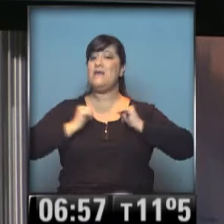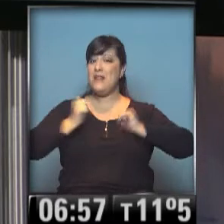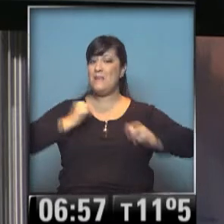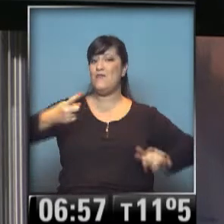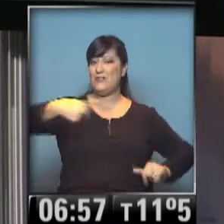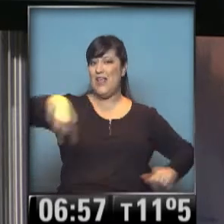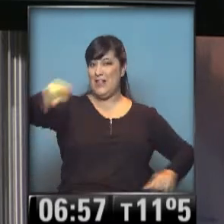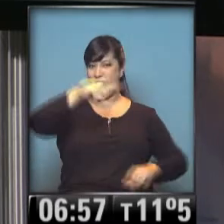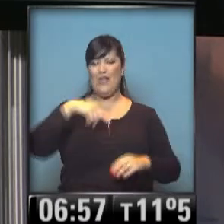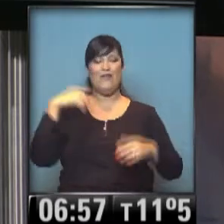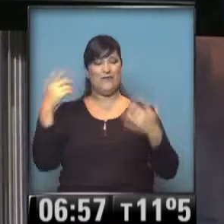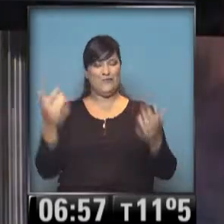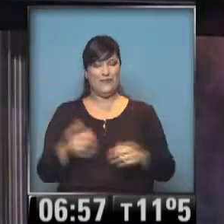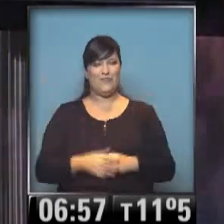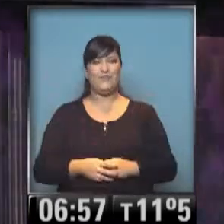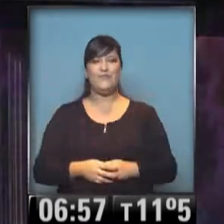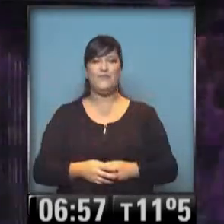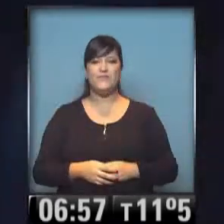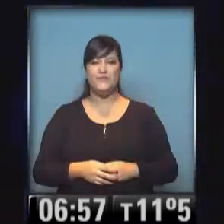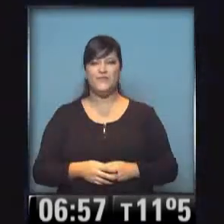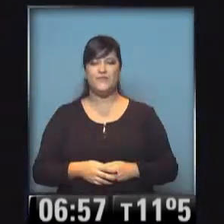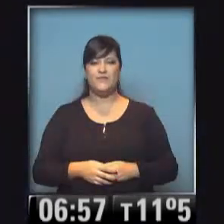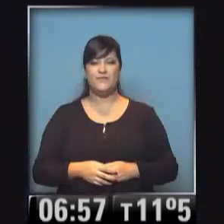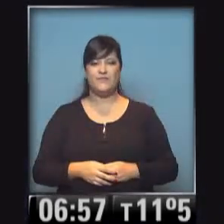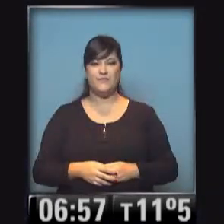mucho, mucho. Dulce muñequita.